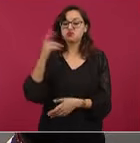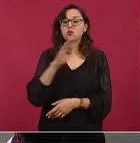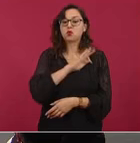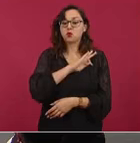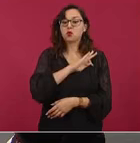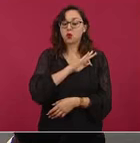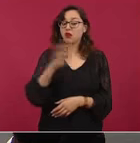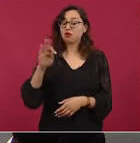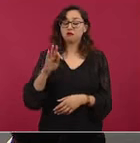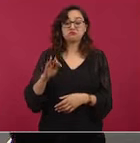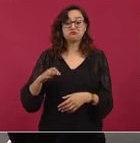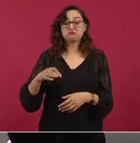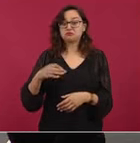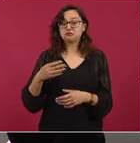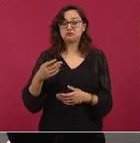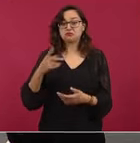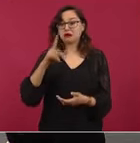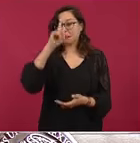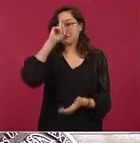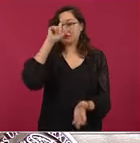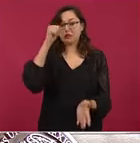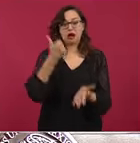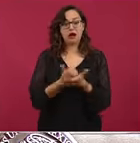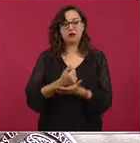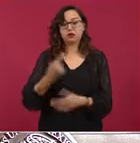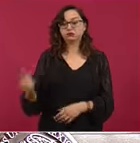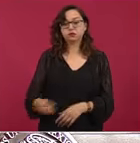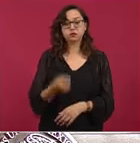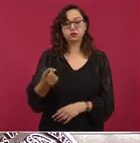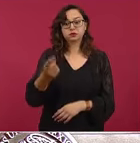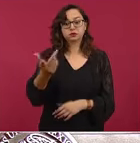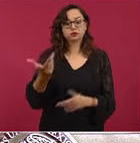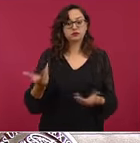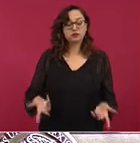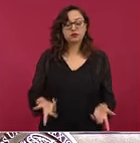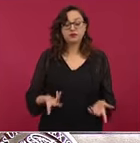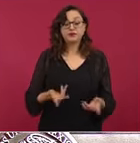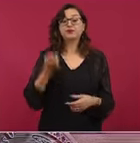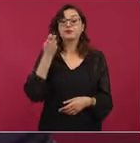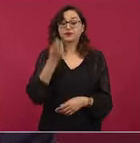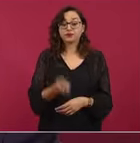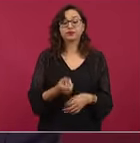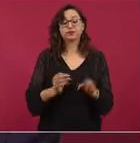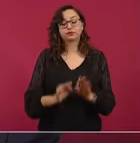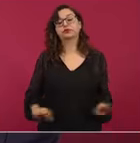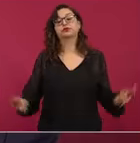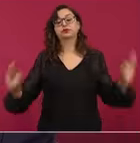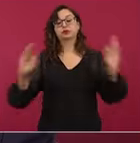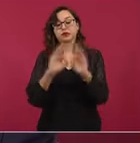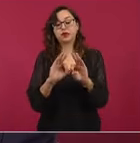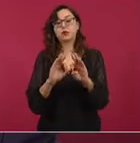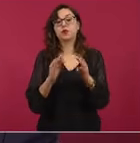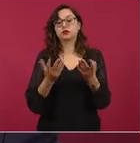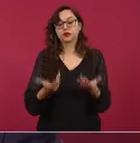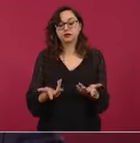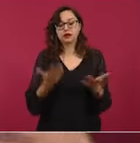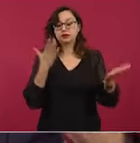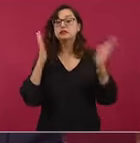punto irreversible. Entonces, urge que regresen a las escuelas. Desde el punto de vista de COVID, son sitios